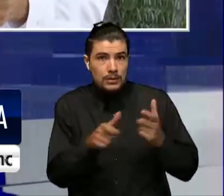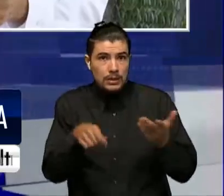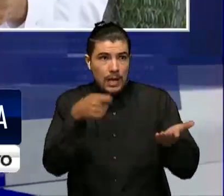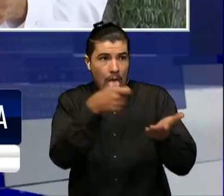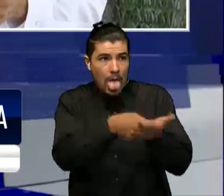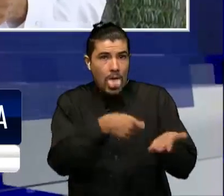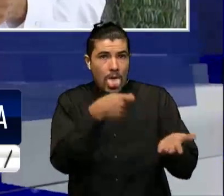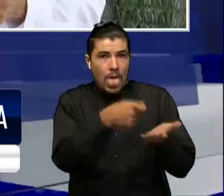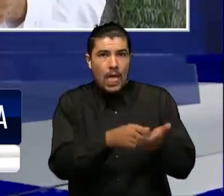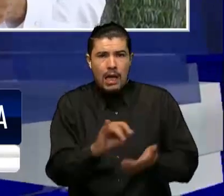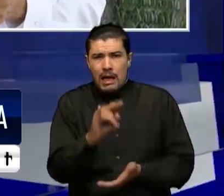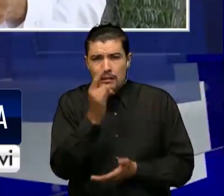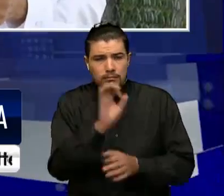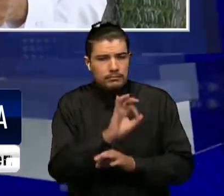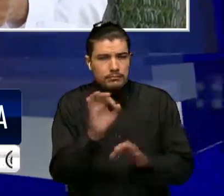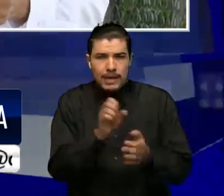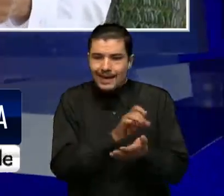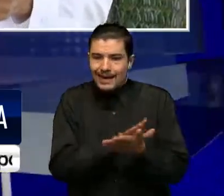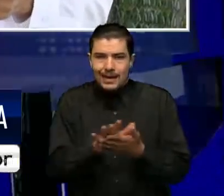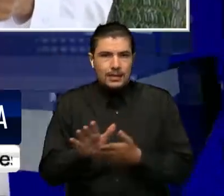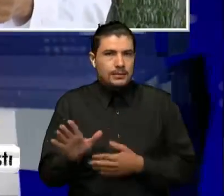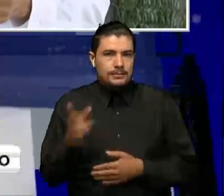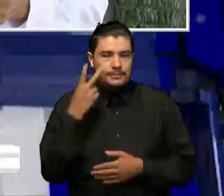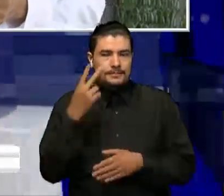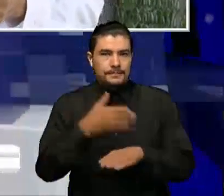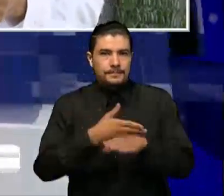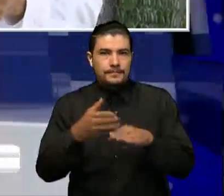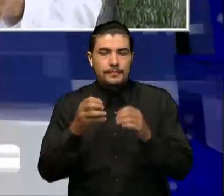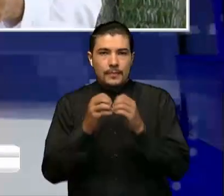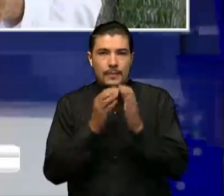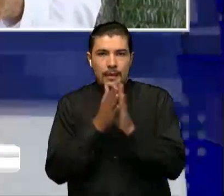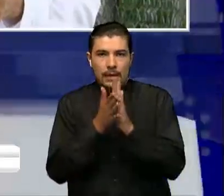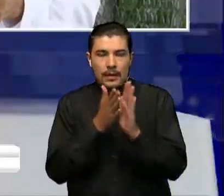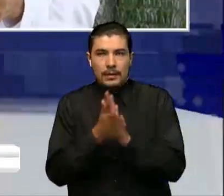información que originamos a esta hora continúen ustedes compañeros en estudio